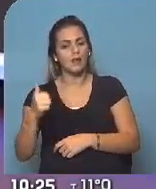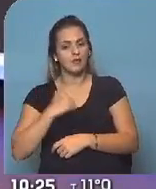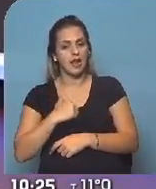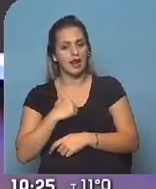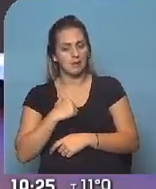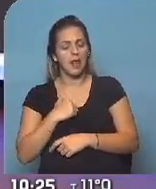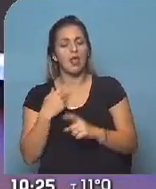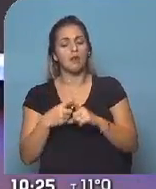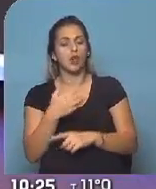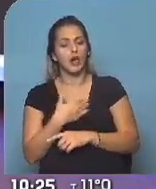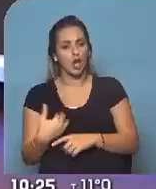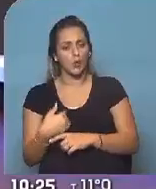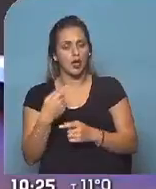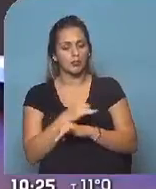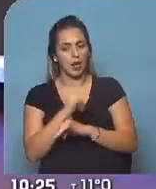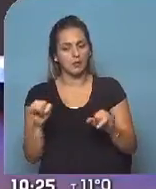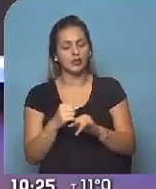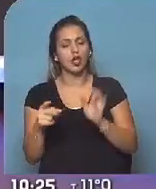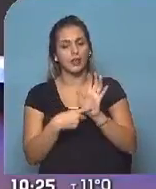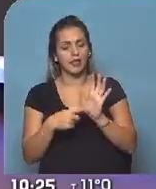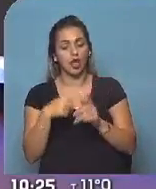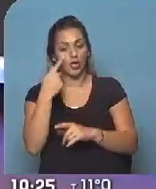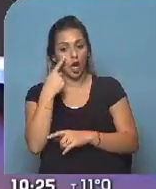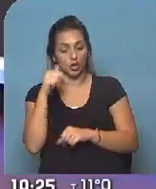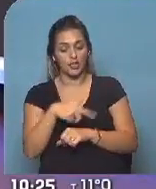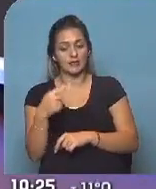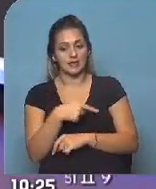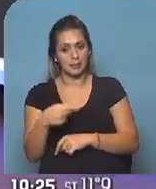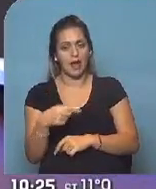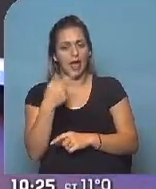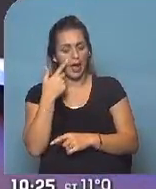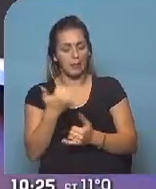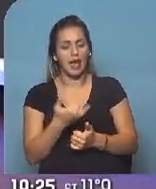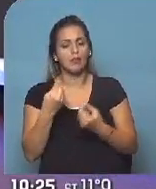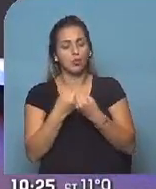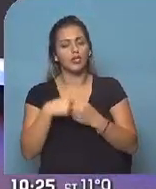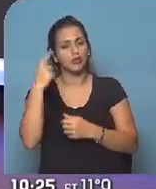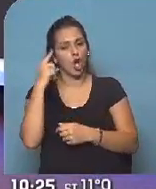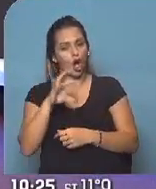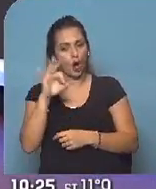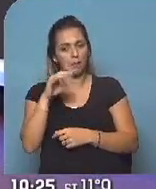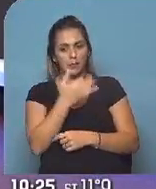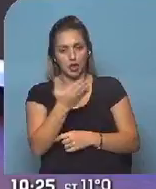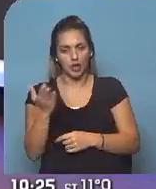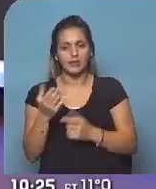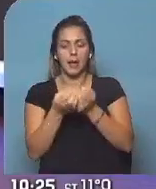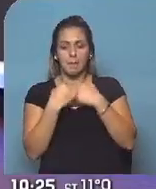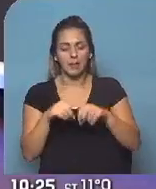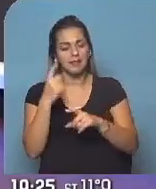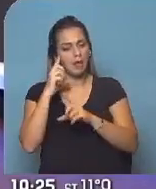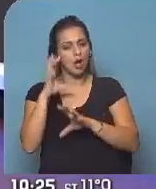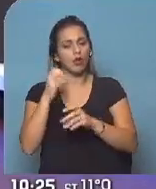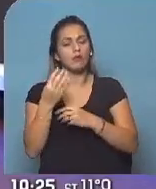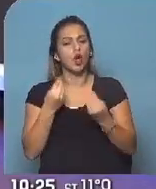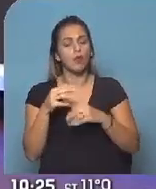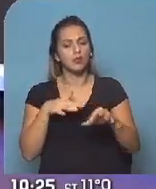dispuesto por el gobierno a través de un decreto que se conoció esta semana. Vamos a tener varias opiniones, pero para empezar recordamos lo que pasaba ayer